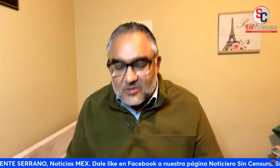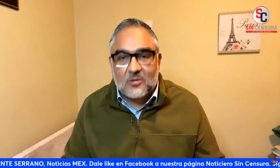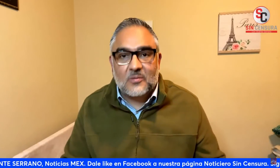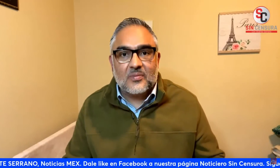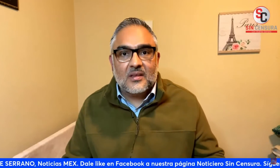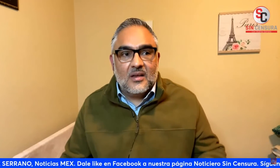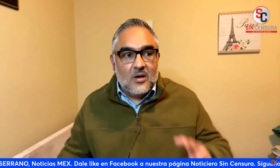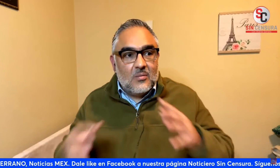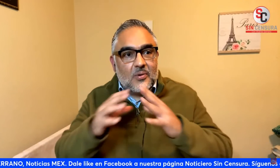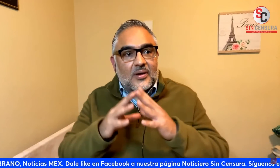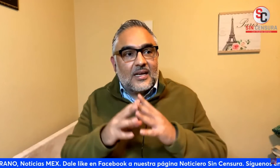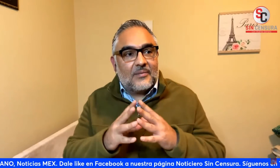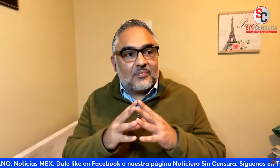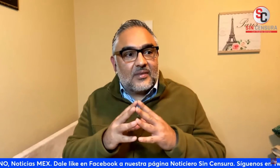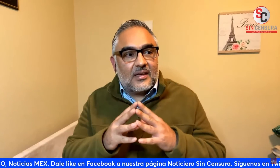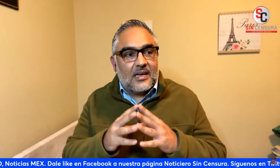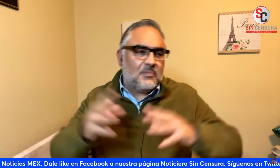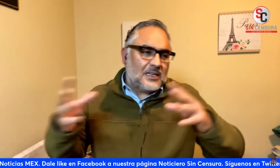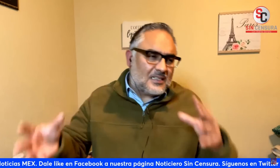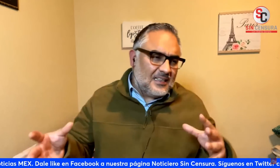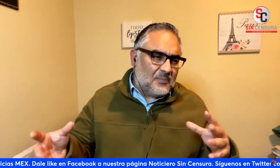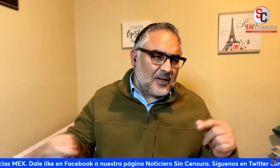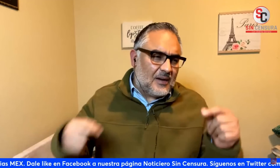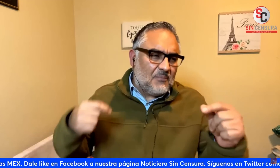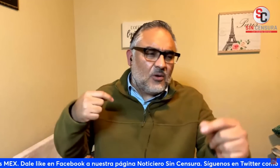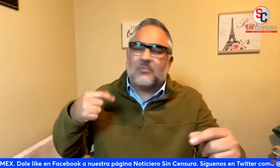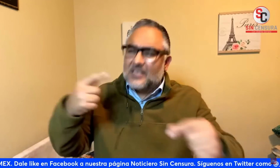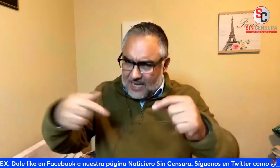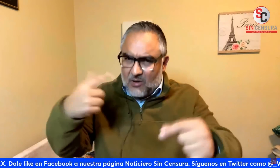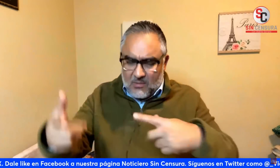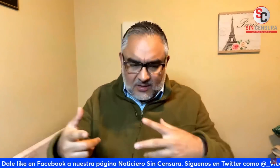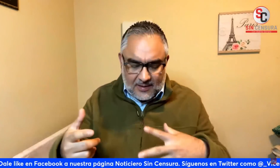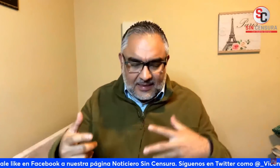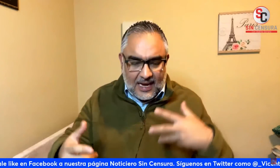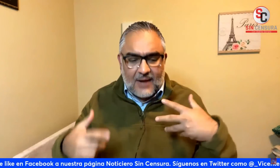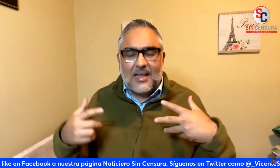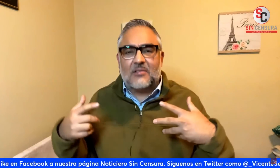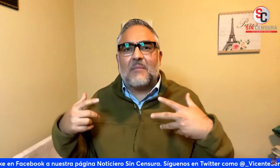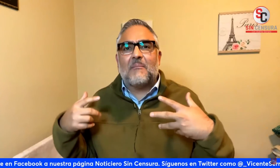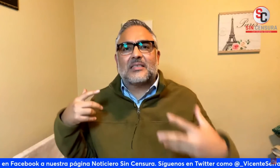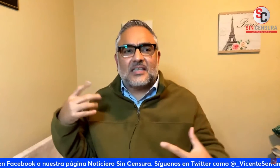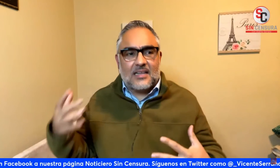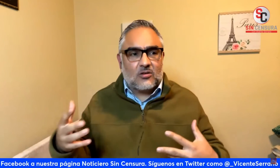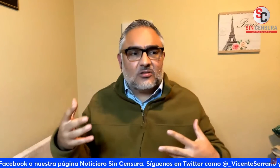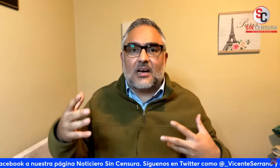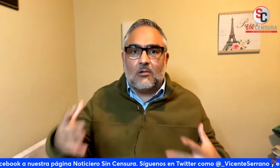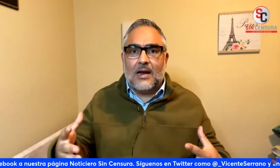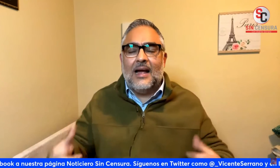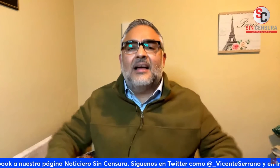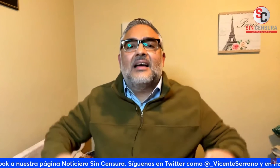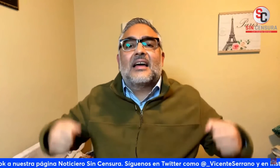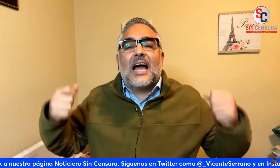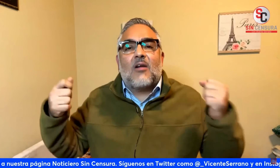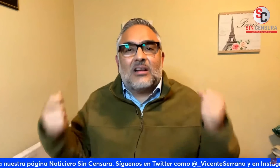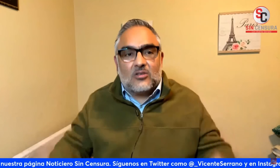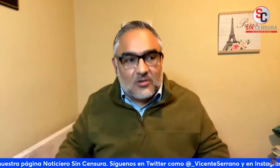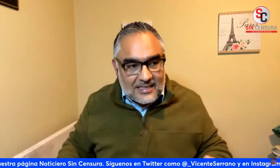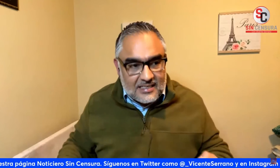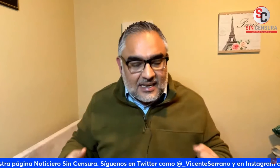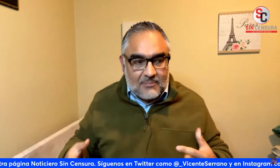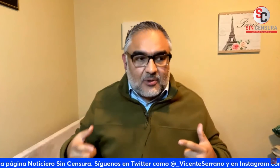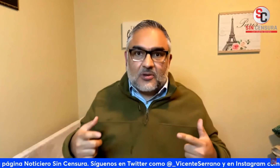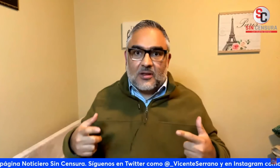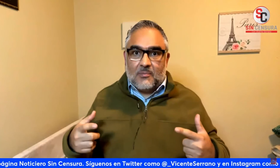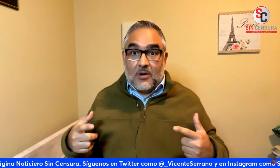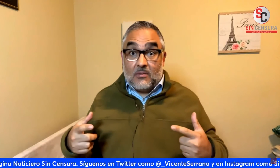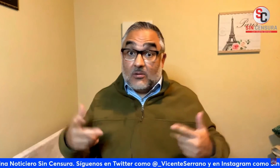iniciar con esto, porque el presidente, por ejemplo, y ya lo vamos a platicar, habla de una embestida contra Lula que aguantó